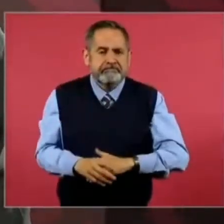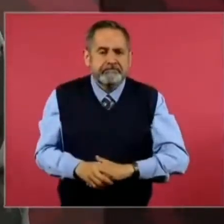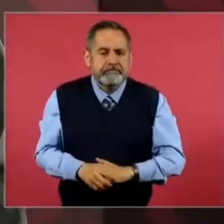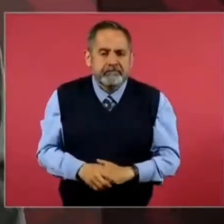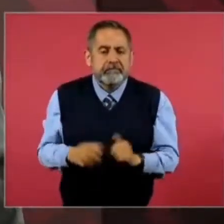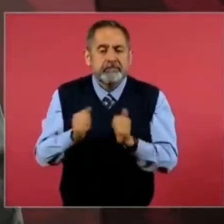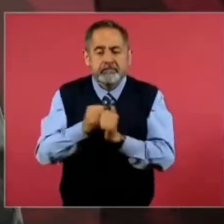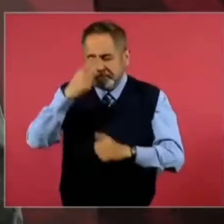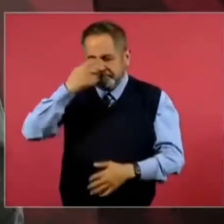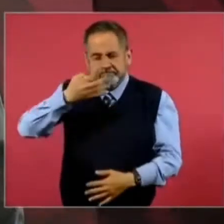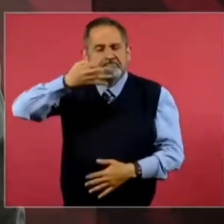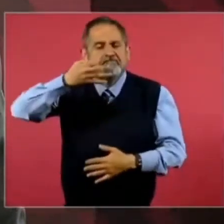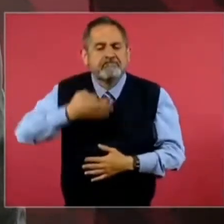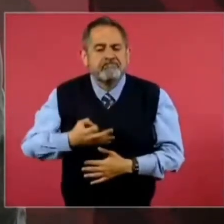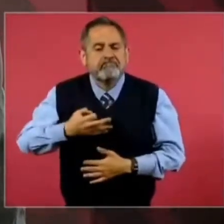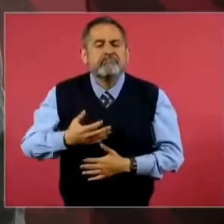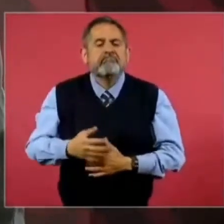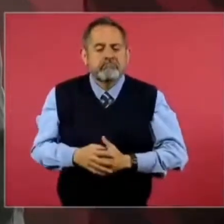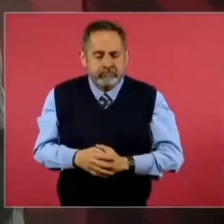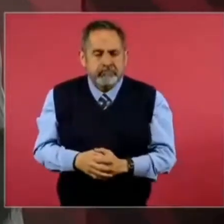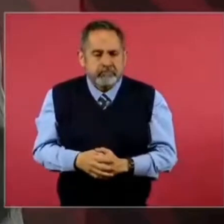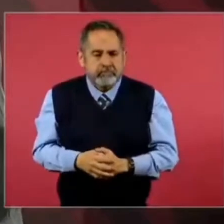con dignidad.